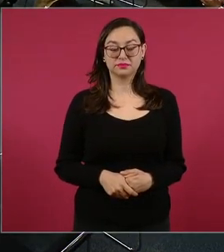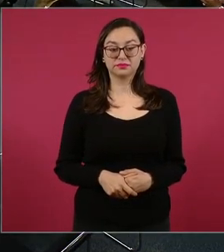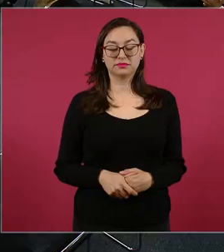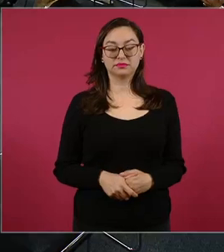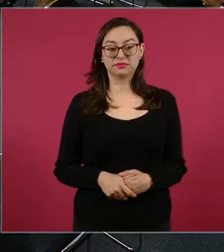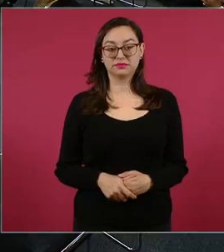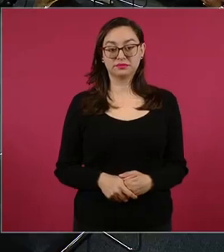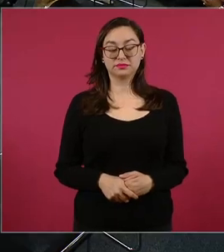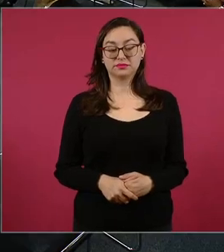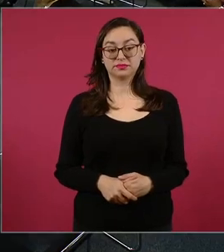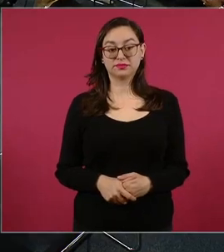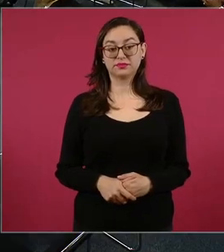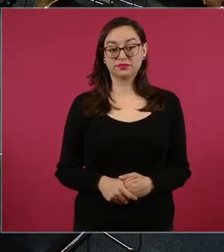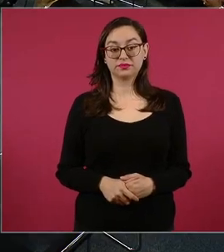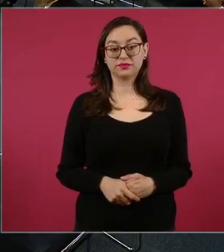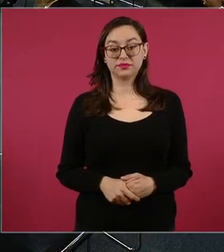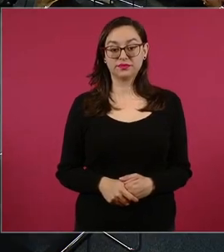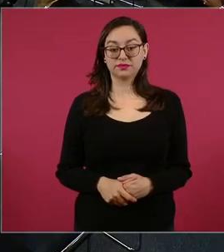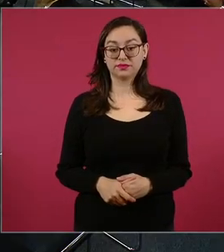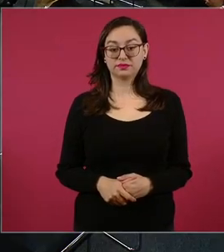Y siguen